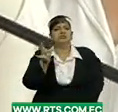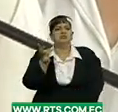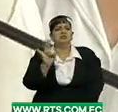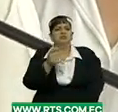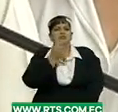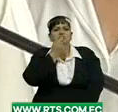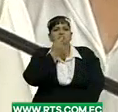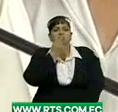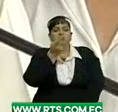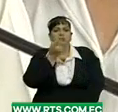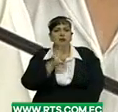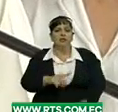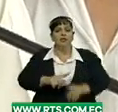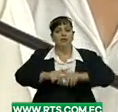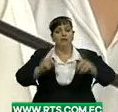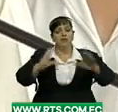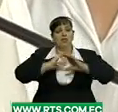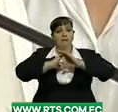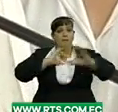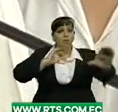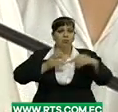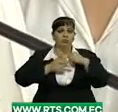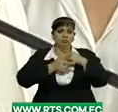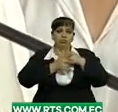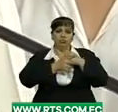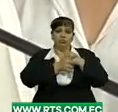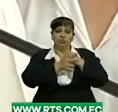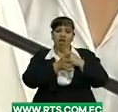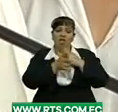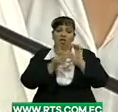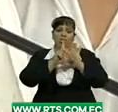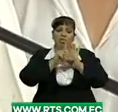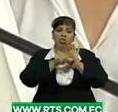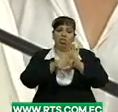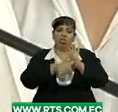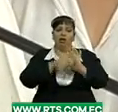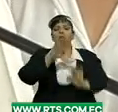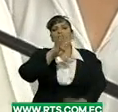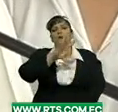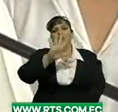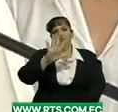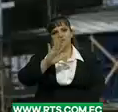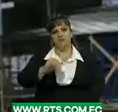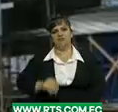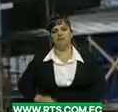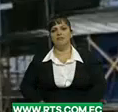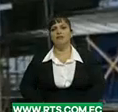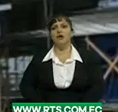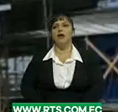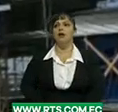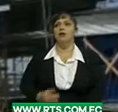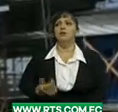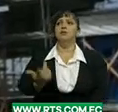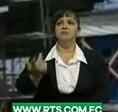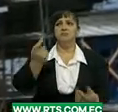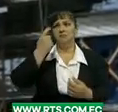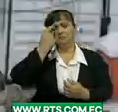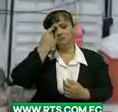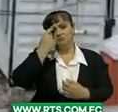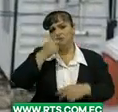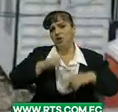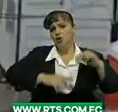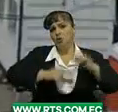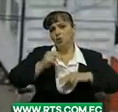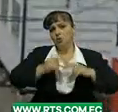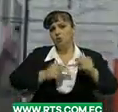sistema más moderno y seguro de transporte público. A un costo de 134